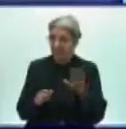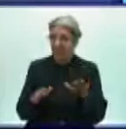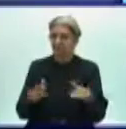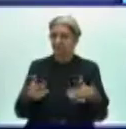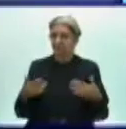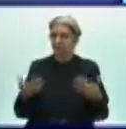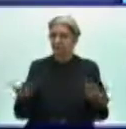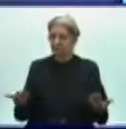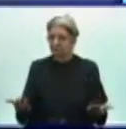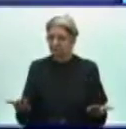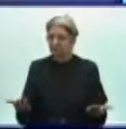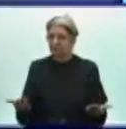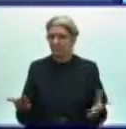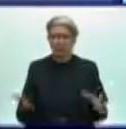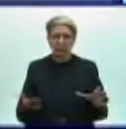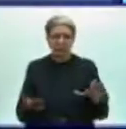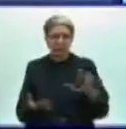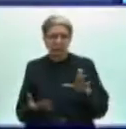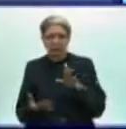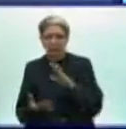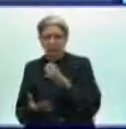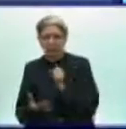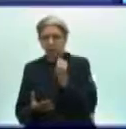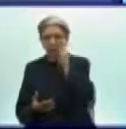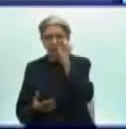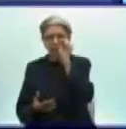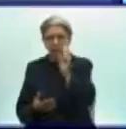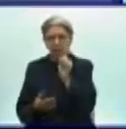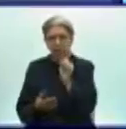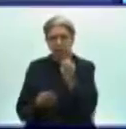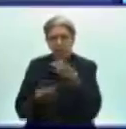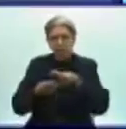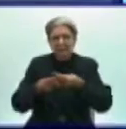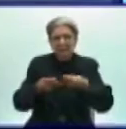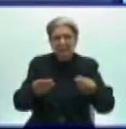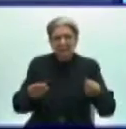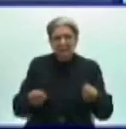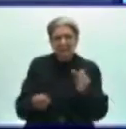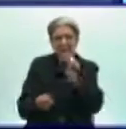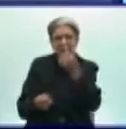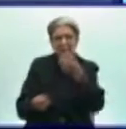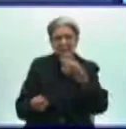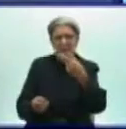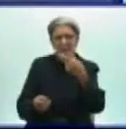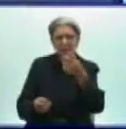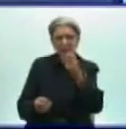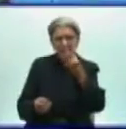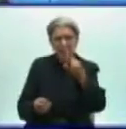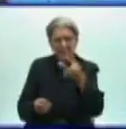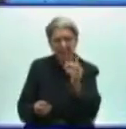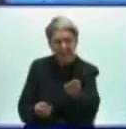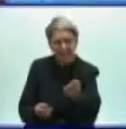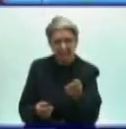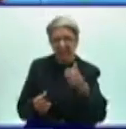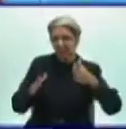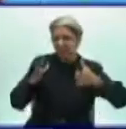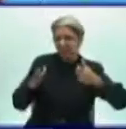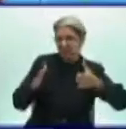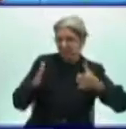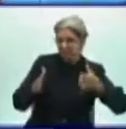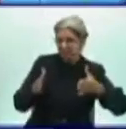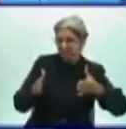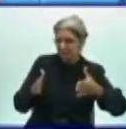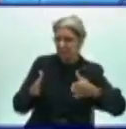subsahariana es todo lo que está en el sur del Sahara, teniendo en cuenta la clasificación, por supuesto, que